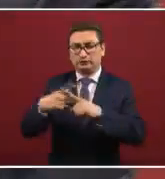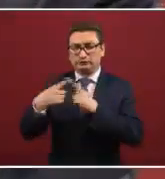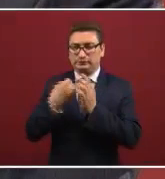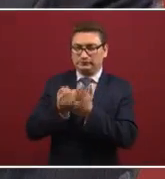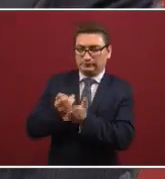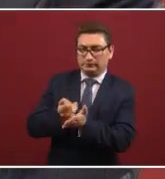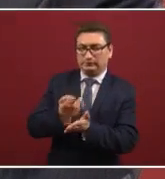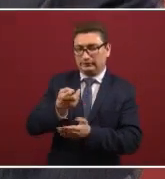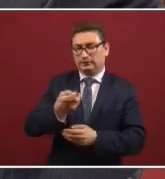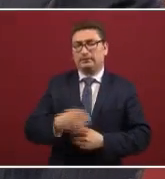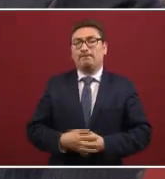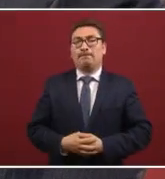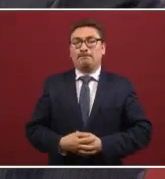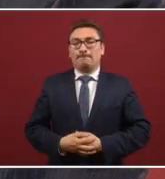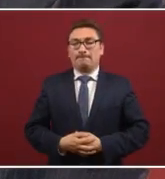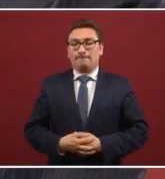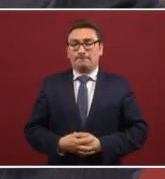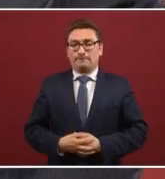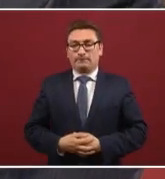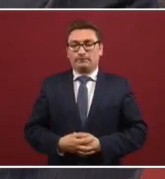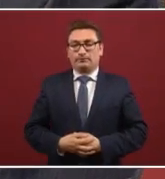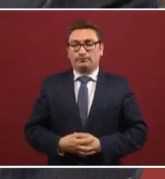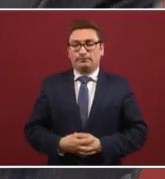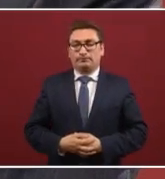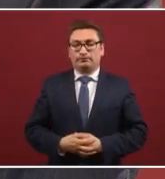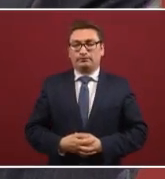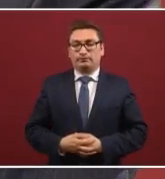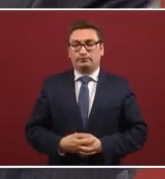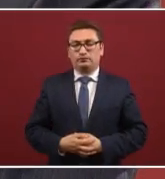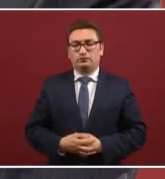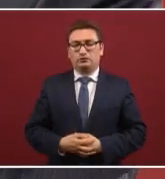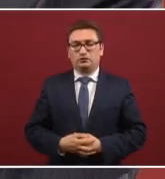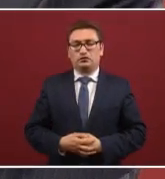hay una situación, repito, muy